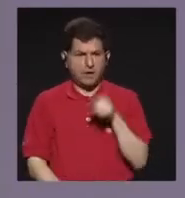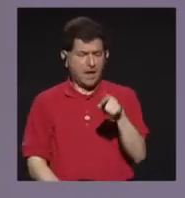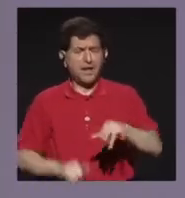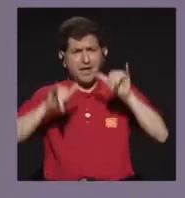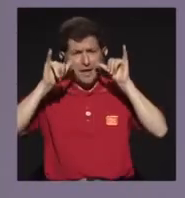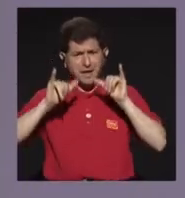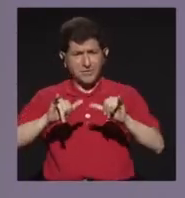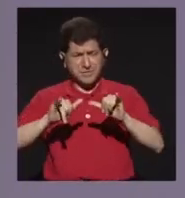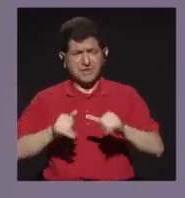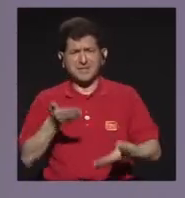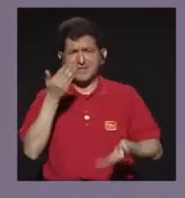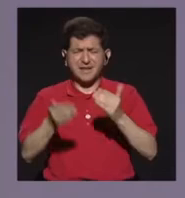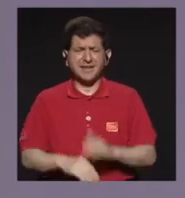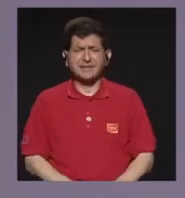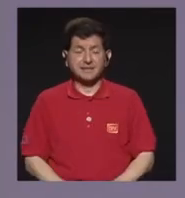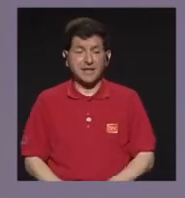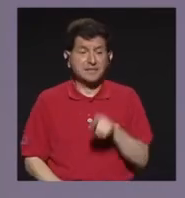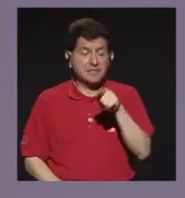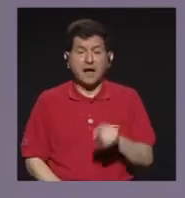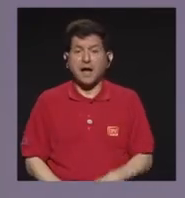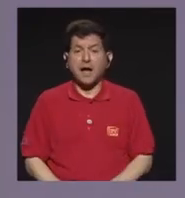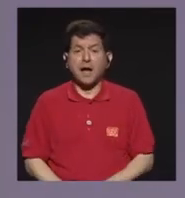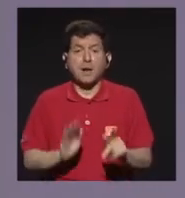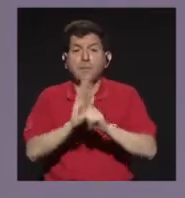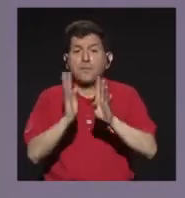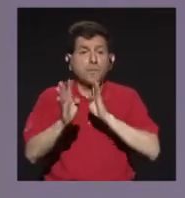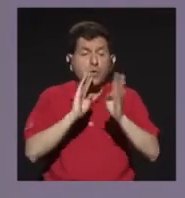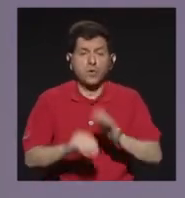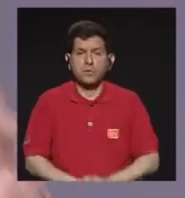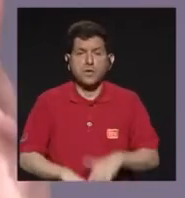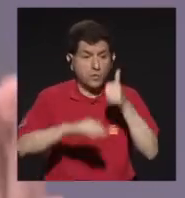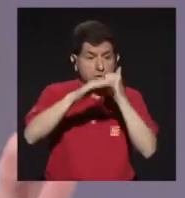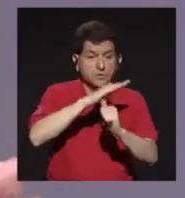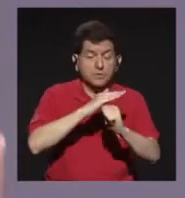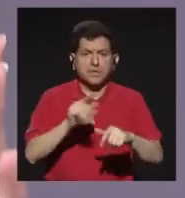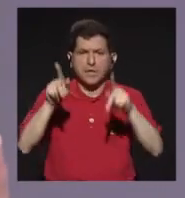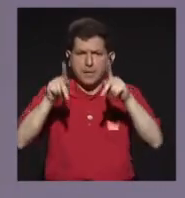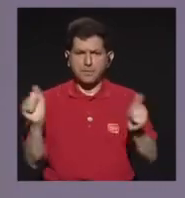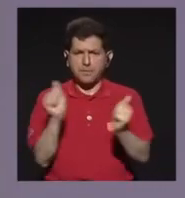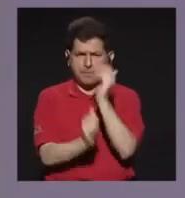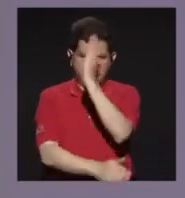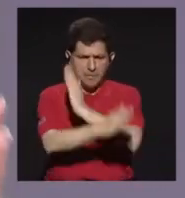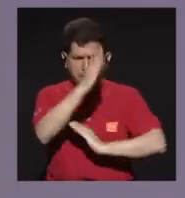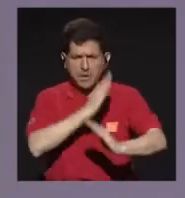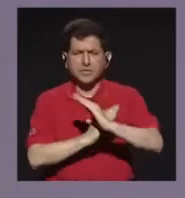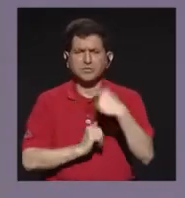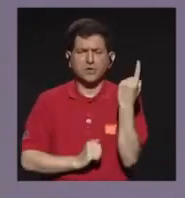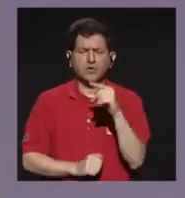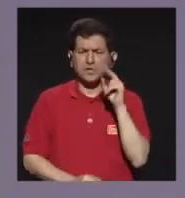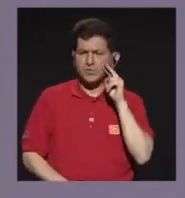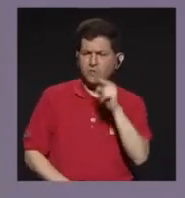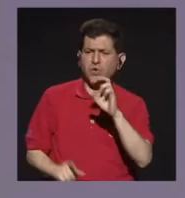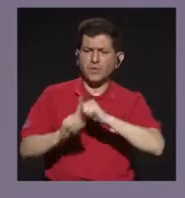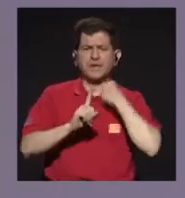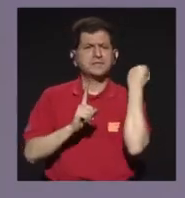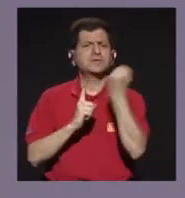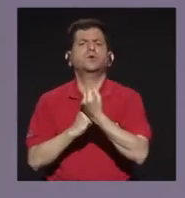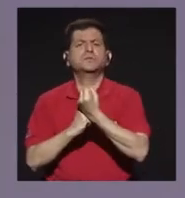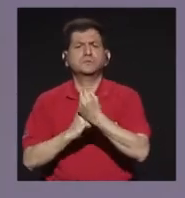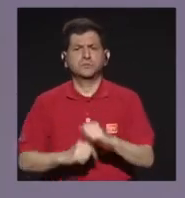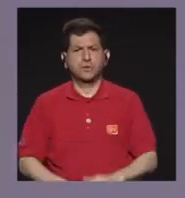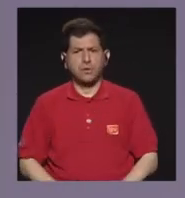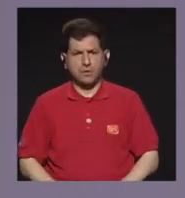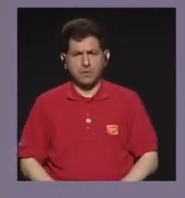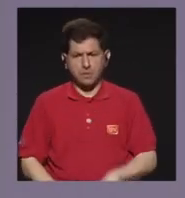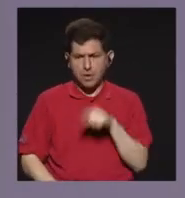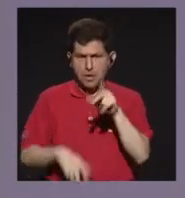mantiene como tabú, como escondidas. Como persona con discapacidad nos enfocamos únicamente en la condición de esa persona y no